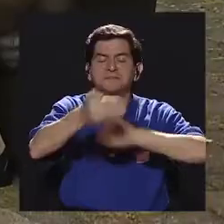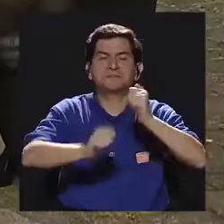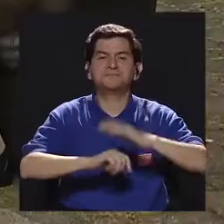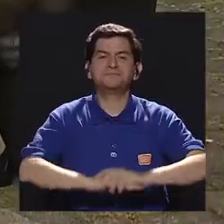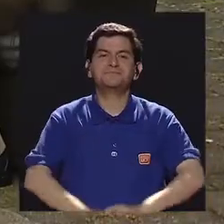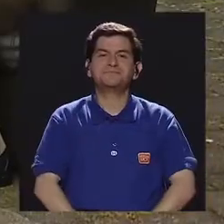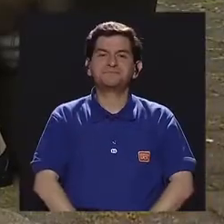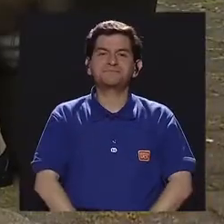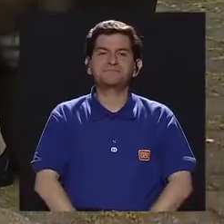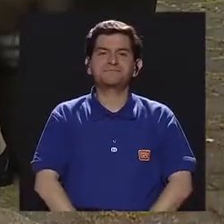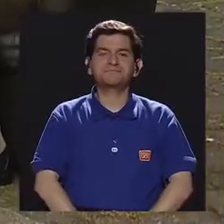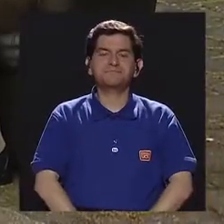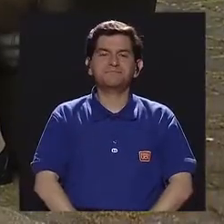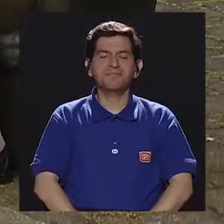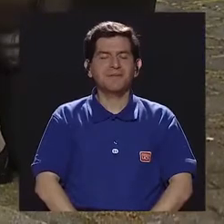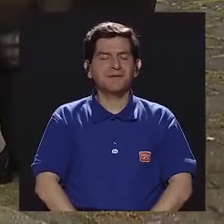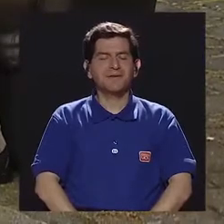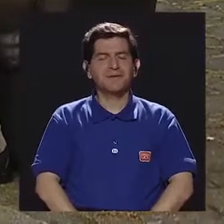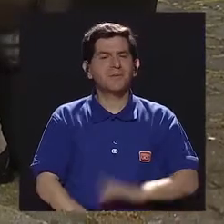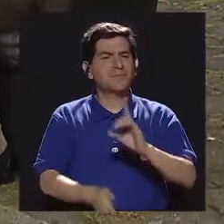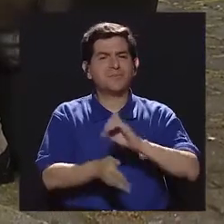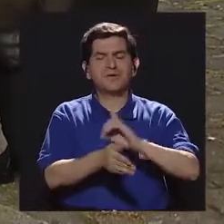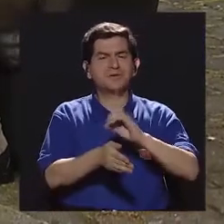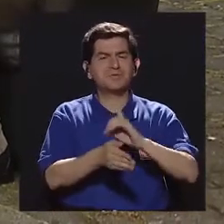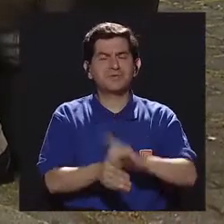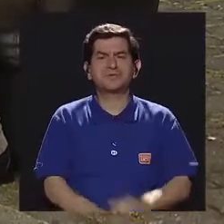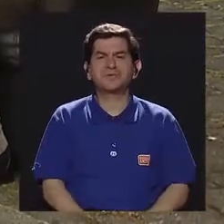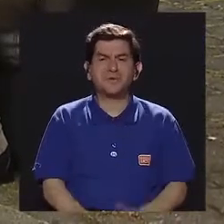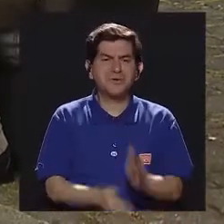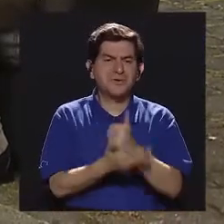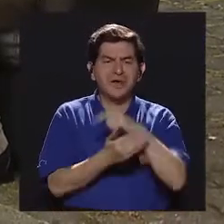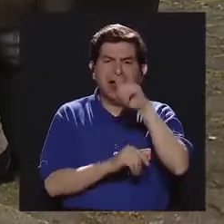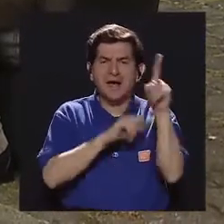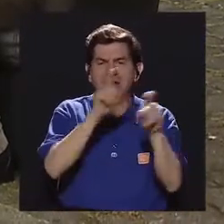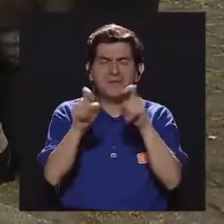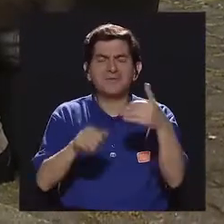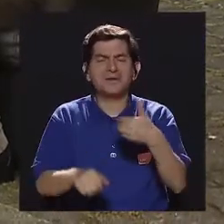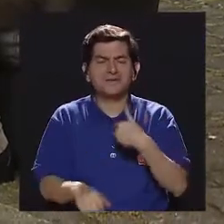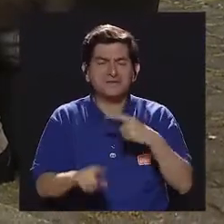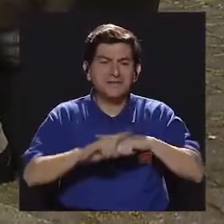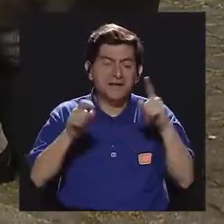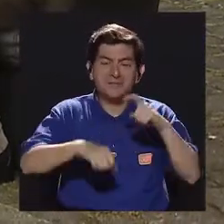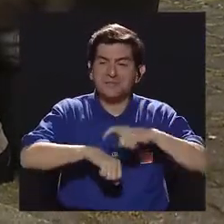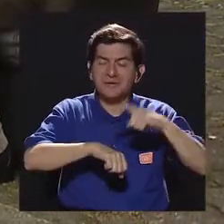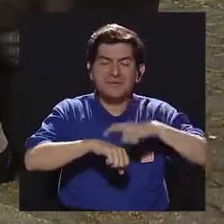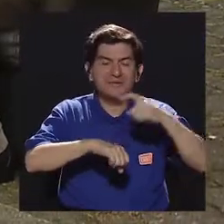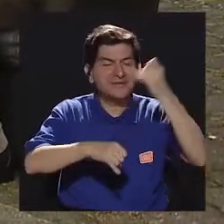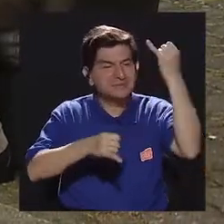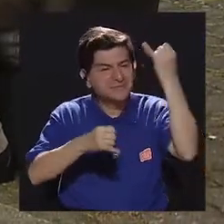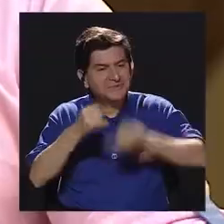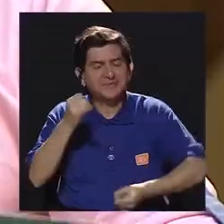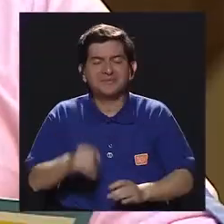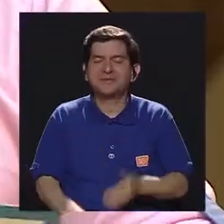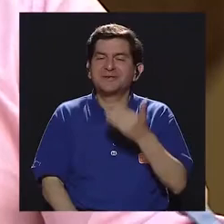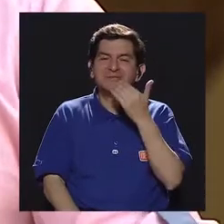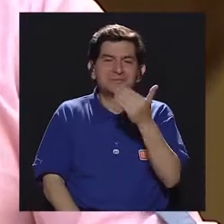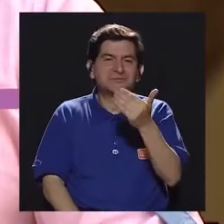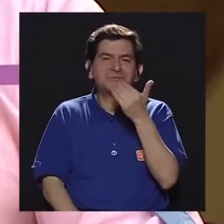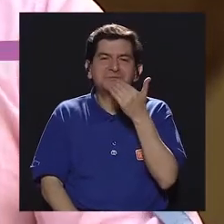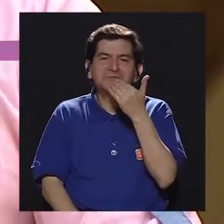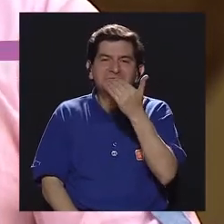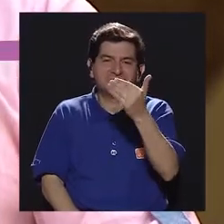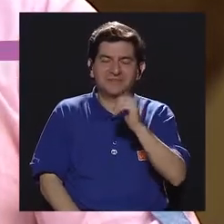procedimiento. Bueno, doctor, de verdad que se nos quedan ahí todavía algunas preguntas, pero el tiempo nos ha ganado, de verdad que